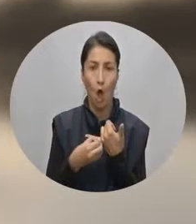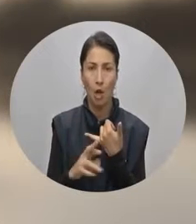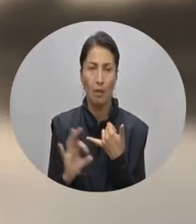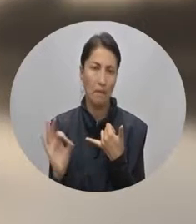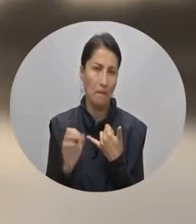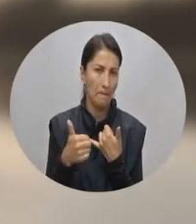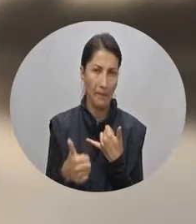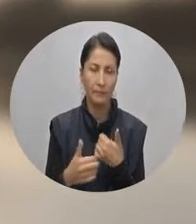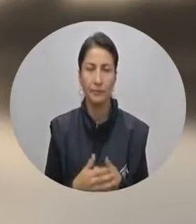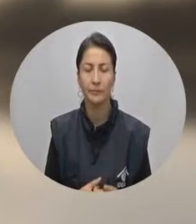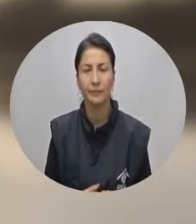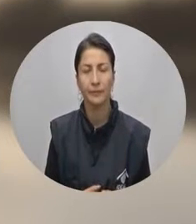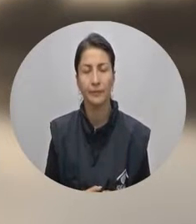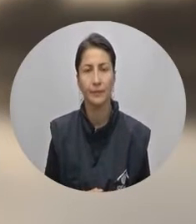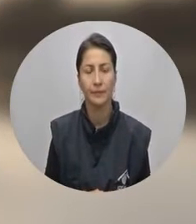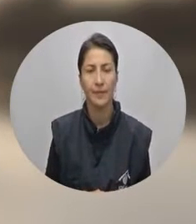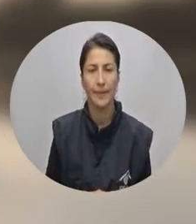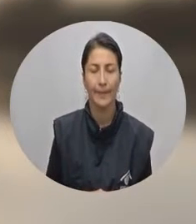de la Orinoquía.